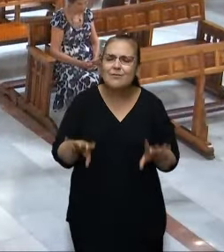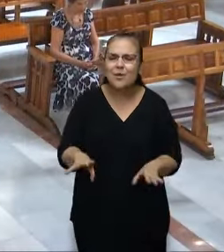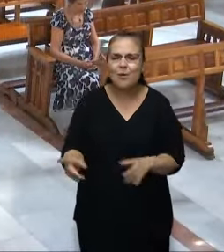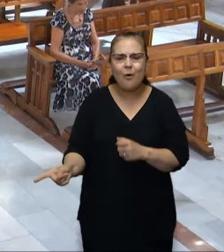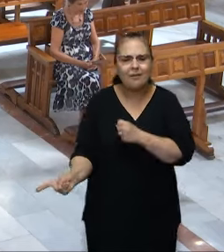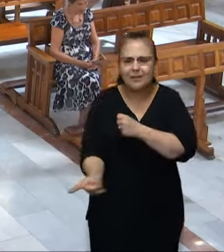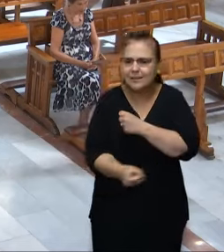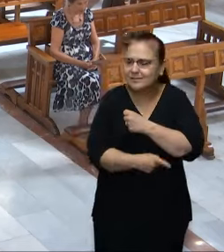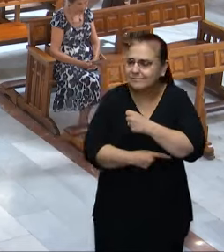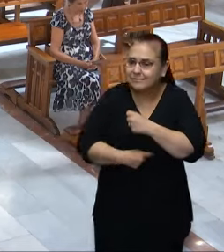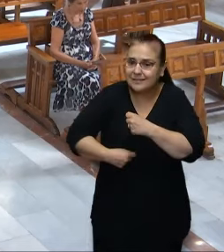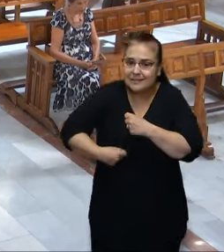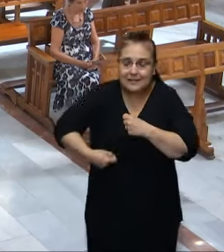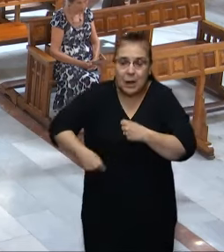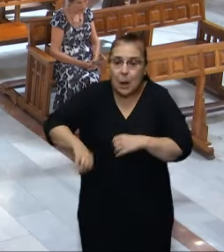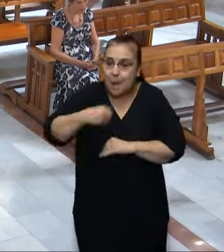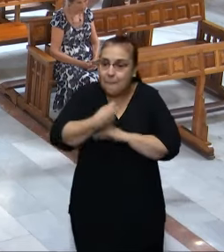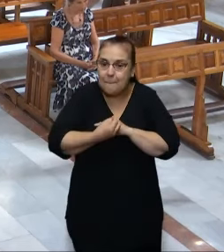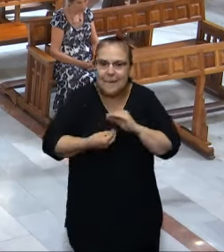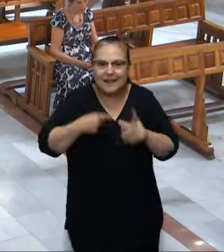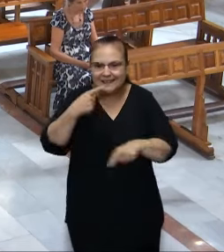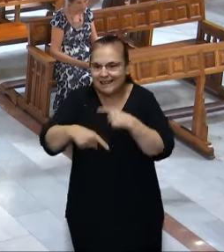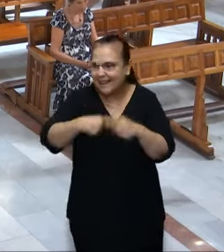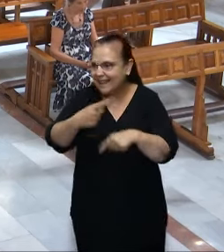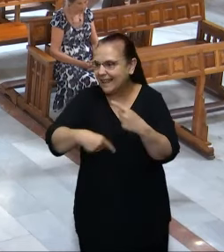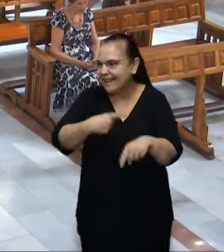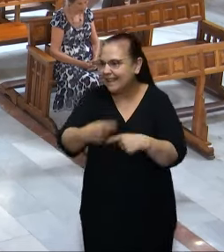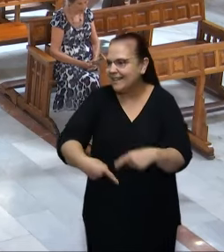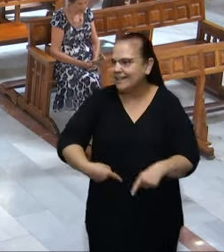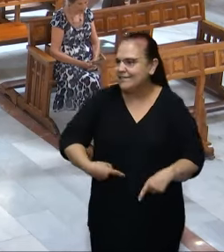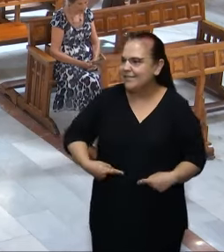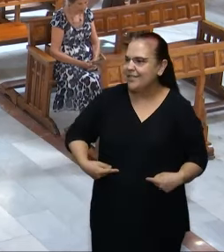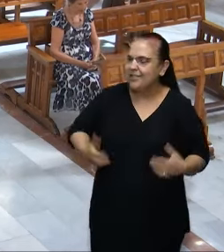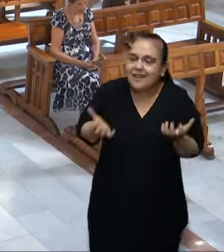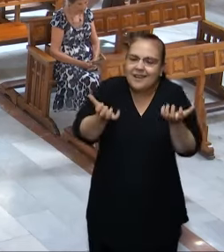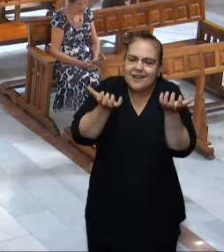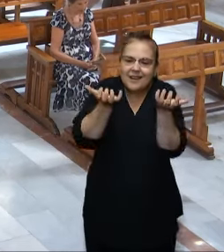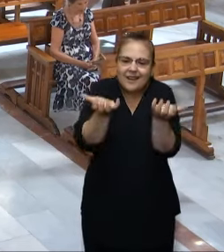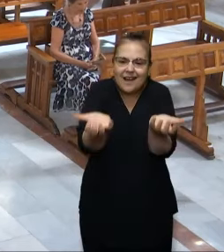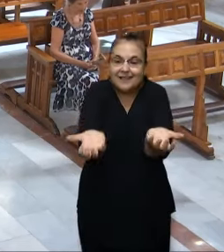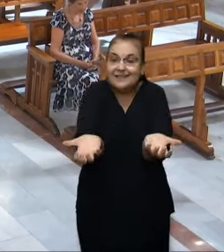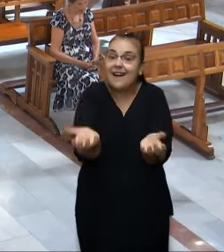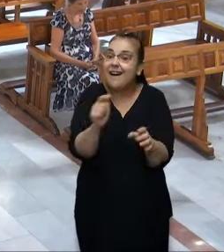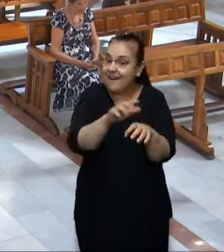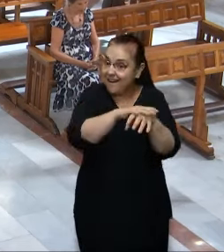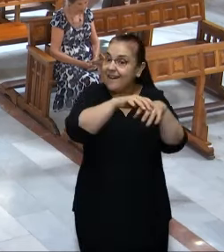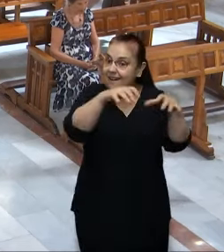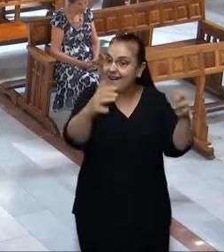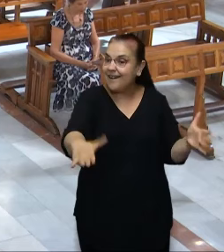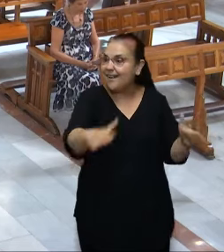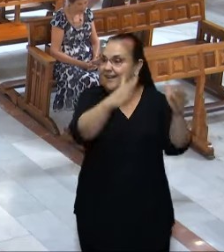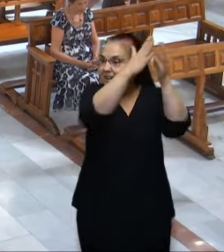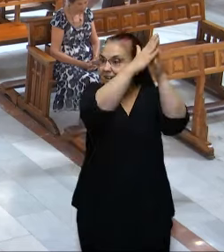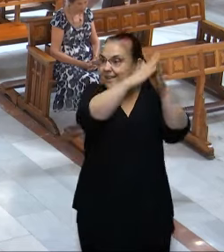Cristo hecho pan de cada día se ofrece en el